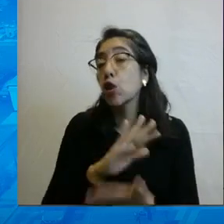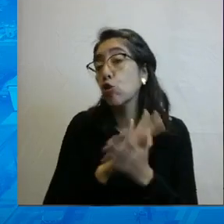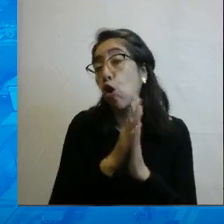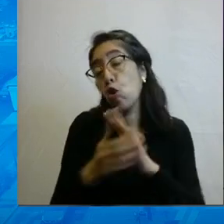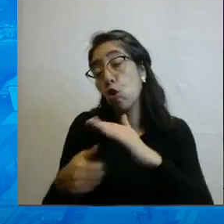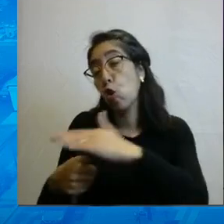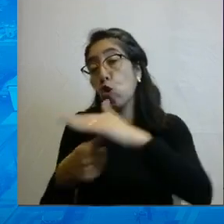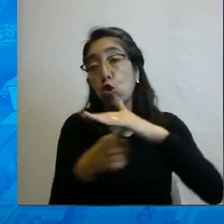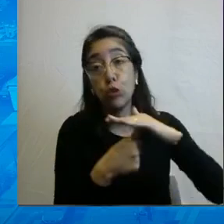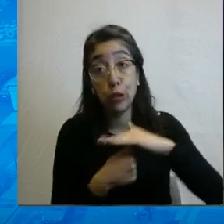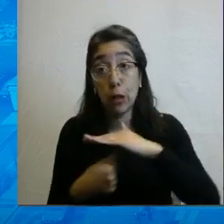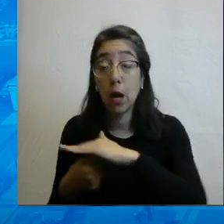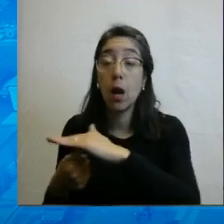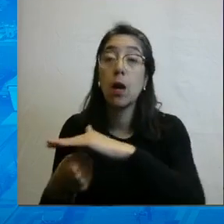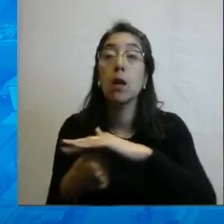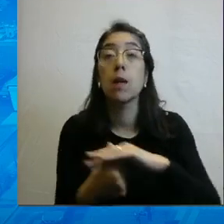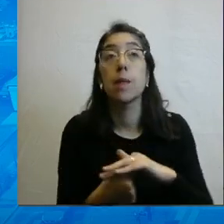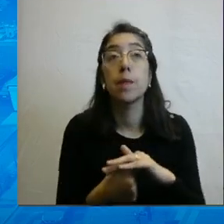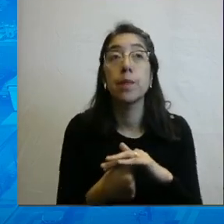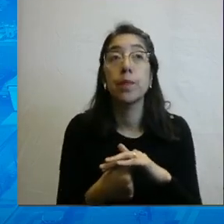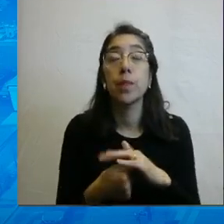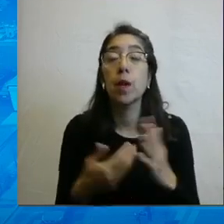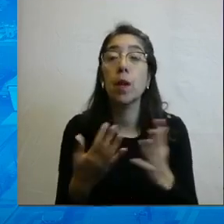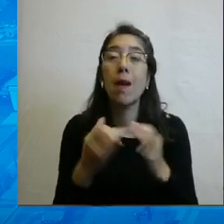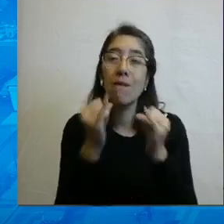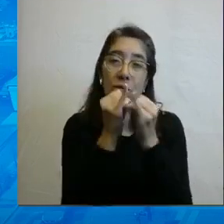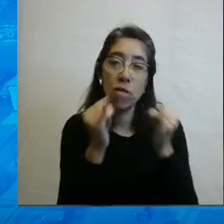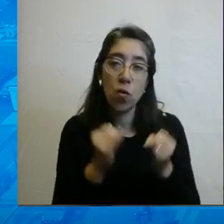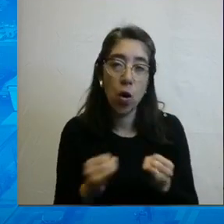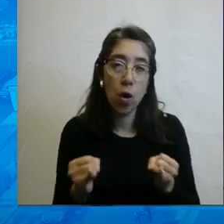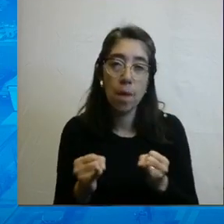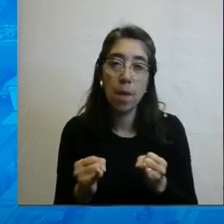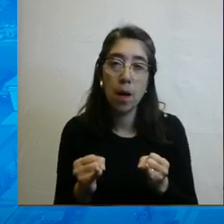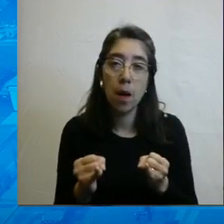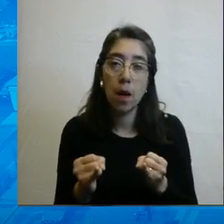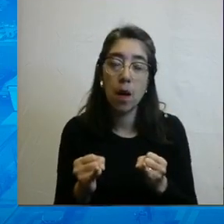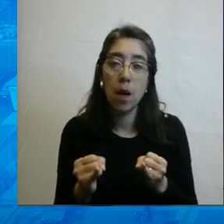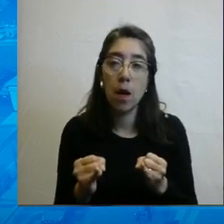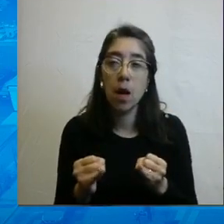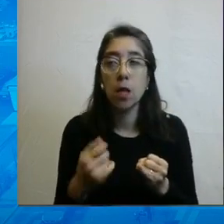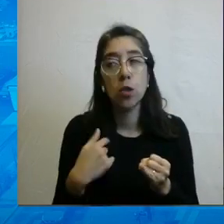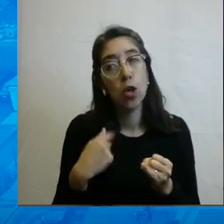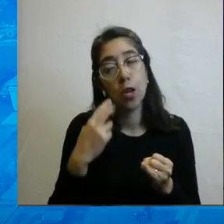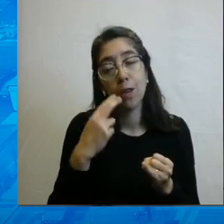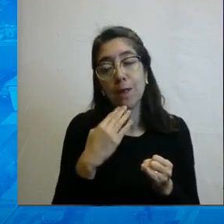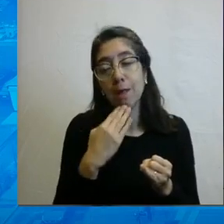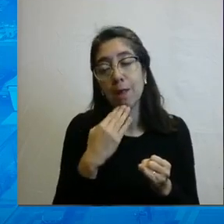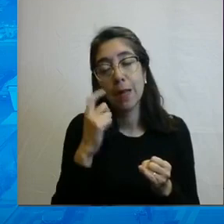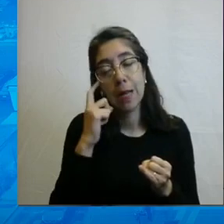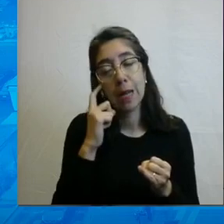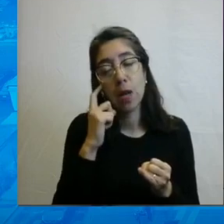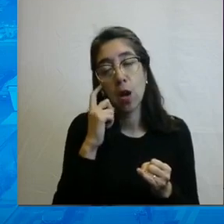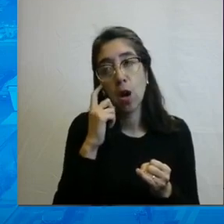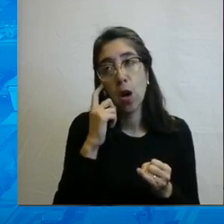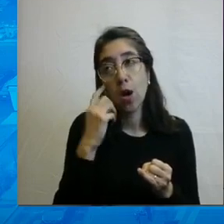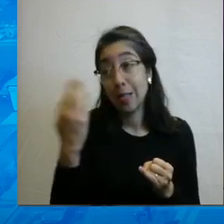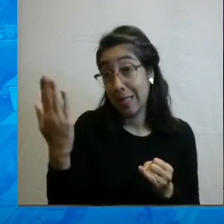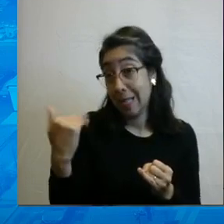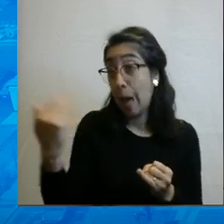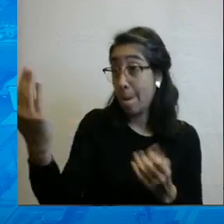participar, la manera en que podemos resolverlo es teniendo ahí a la empresa de frente y a la